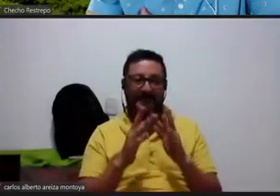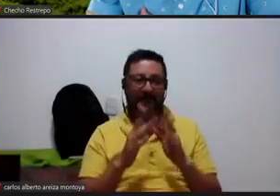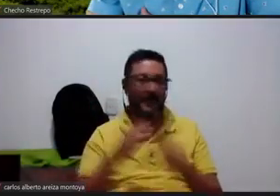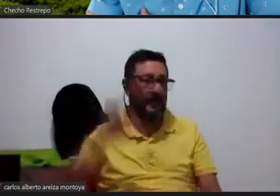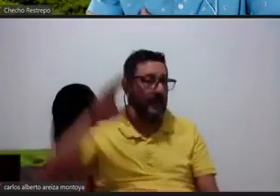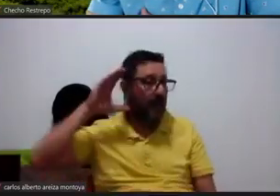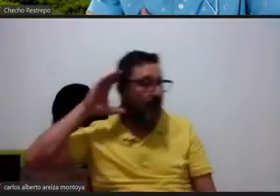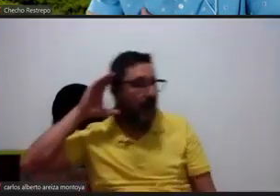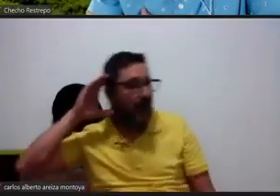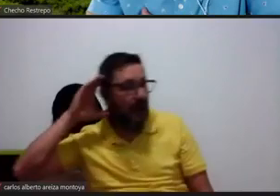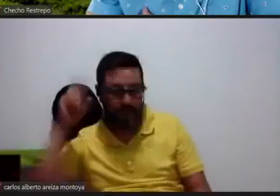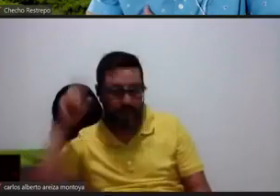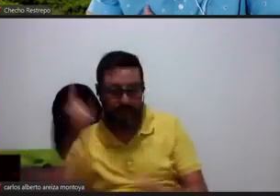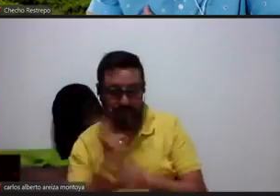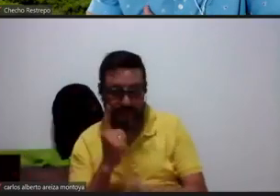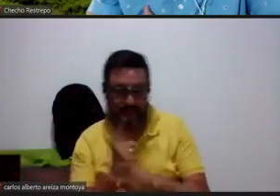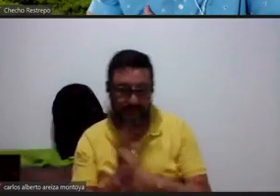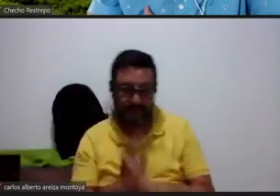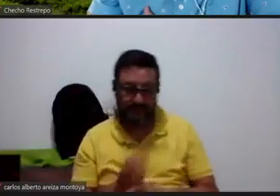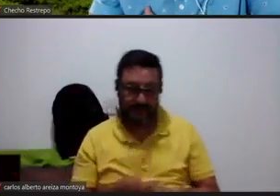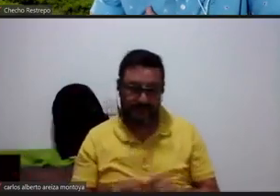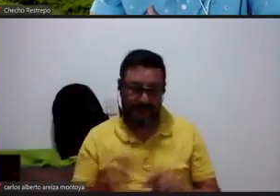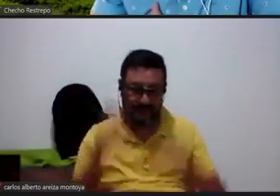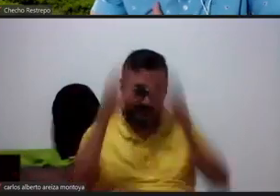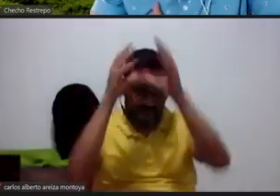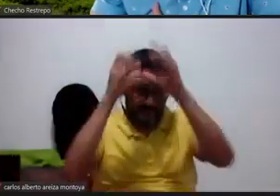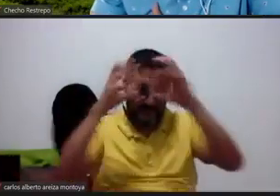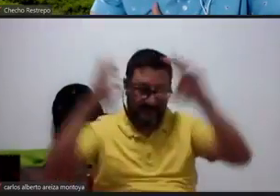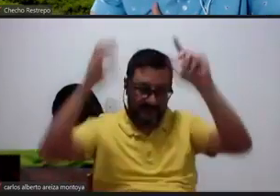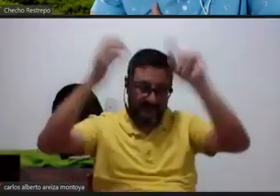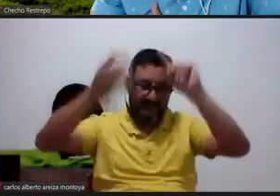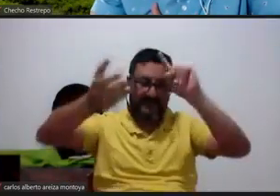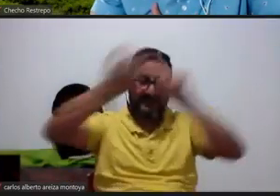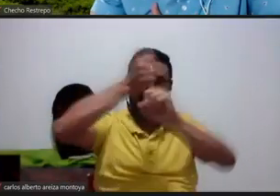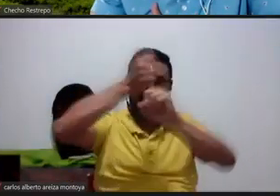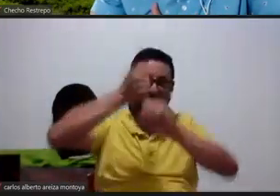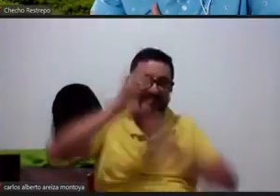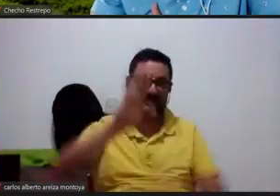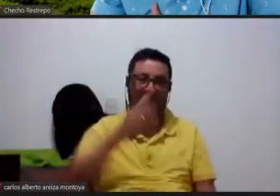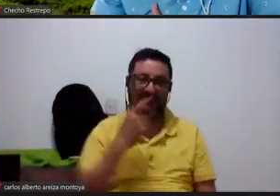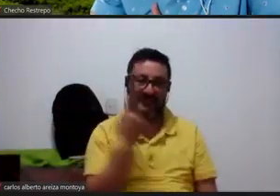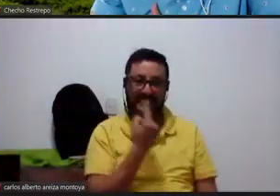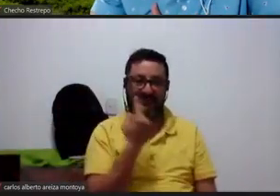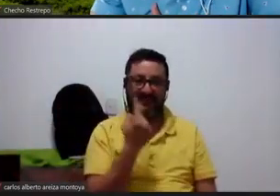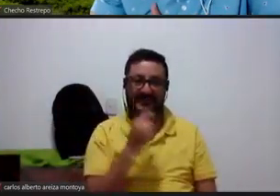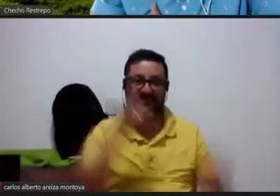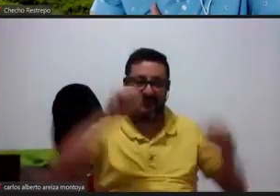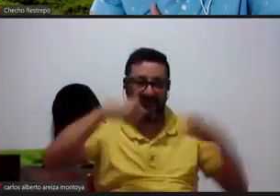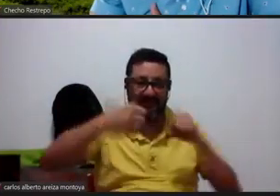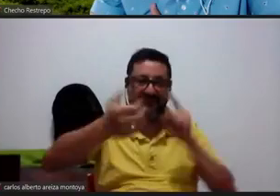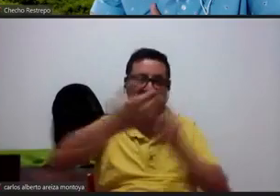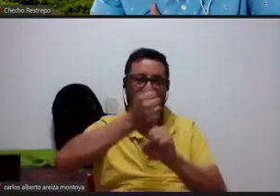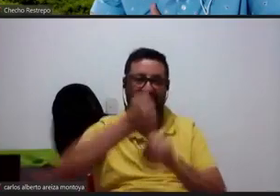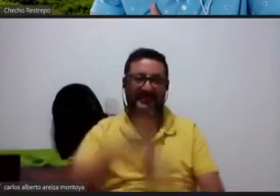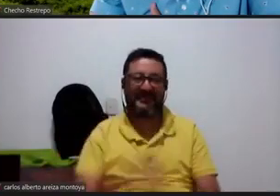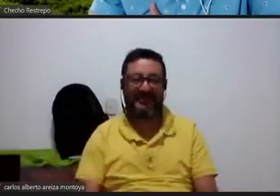persona correcta para que ese sueño, que me imagino que no es solo tuyo, se pueda realizar. Que así